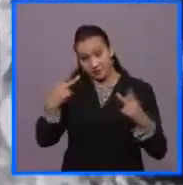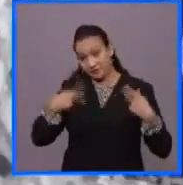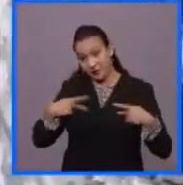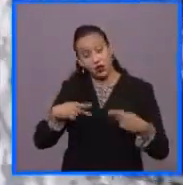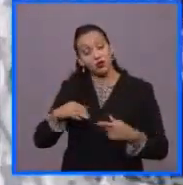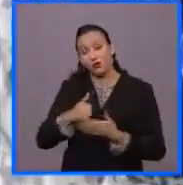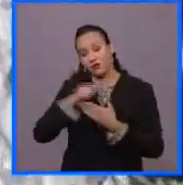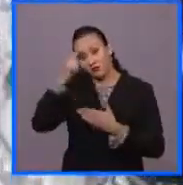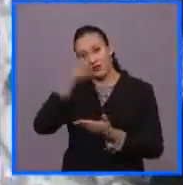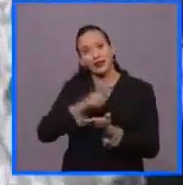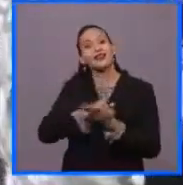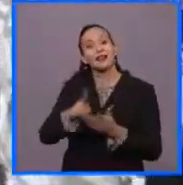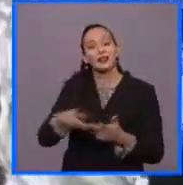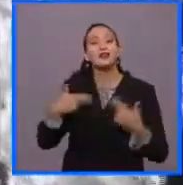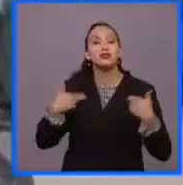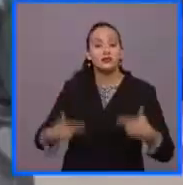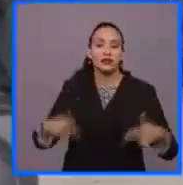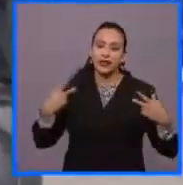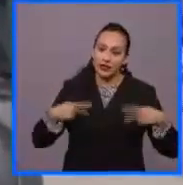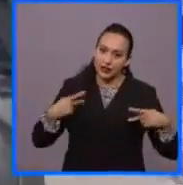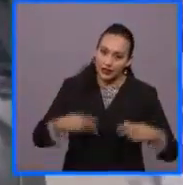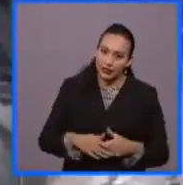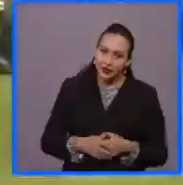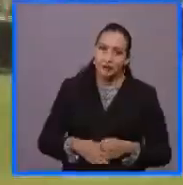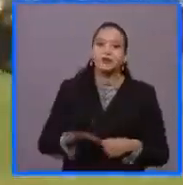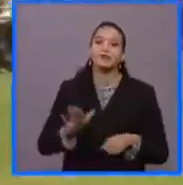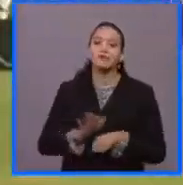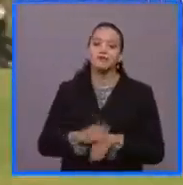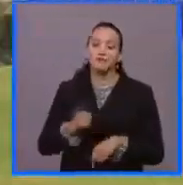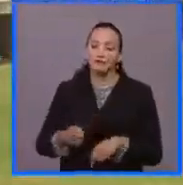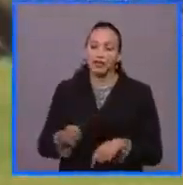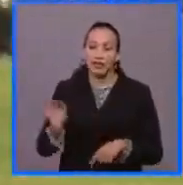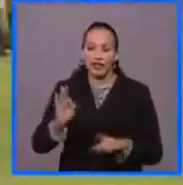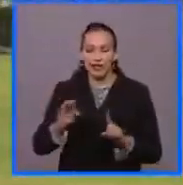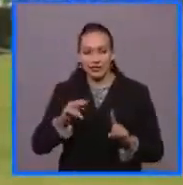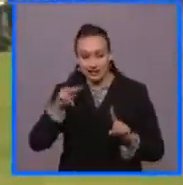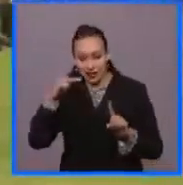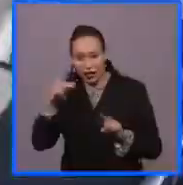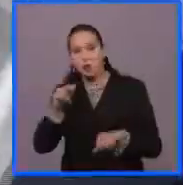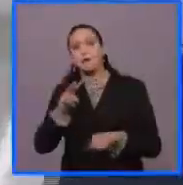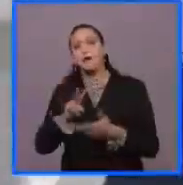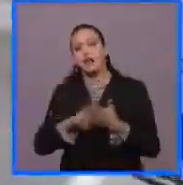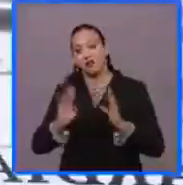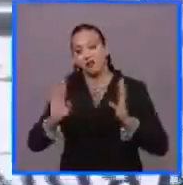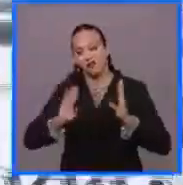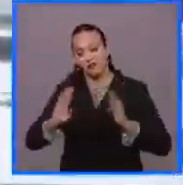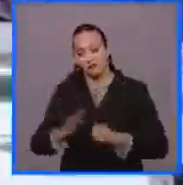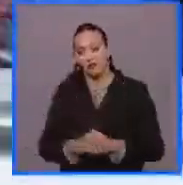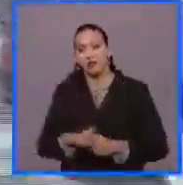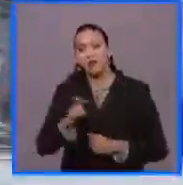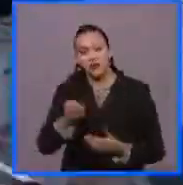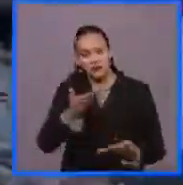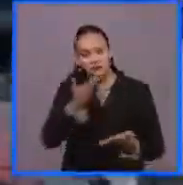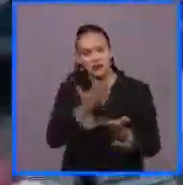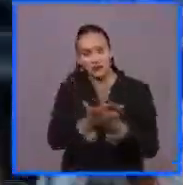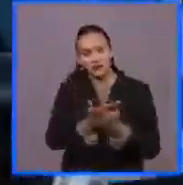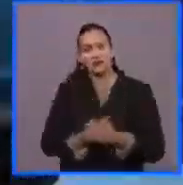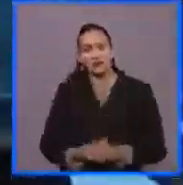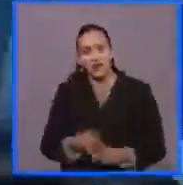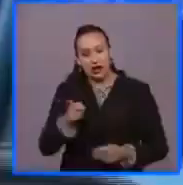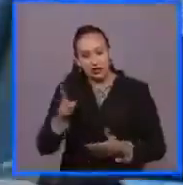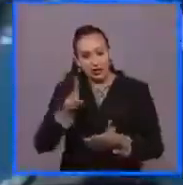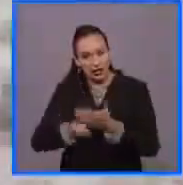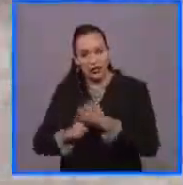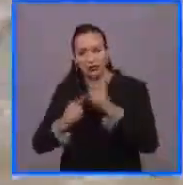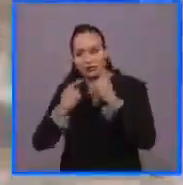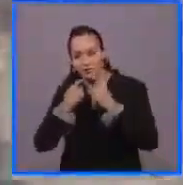los derechos humanos de la población civil al profundizar su enfoque militar. Ante esta iniciativa, que será